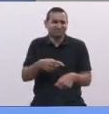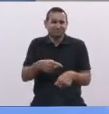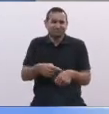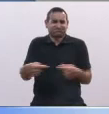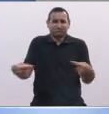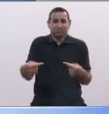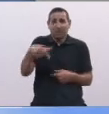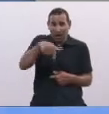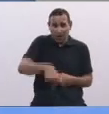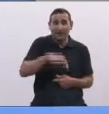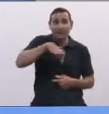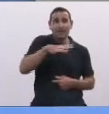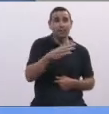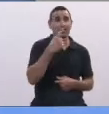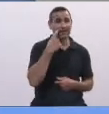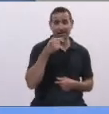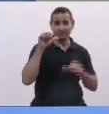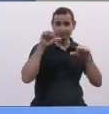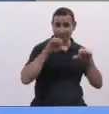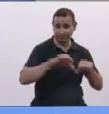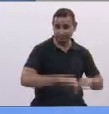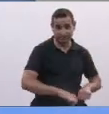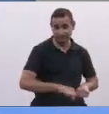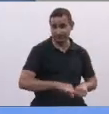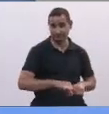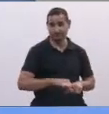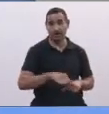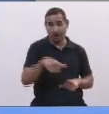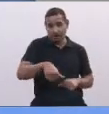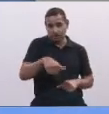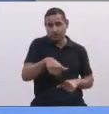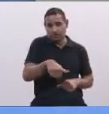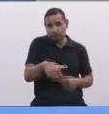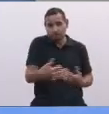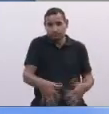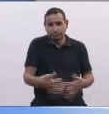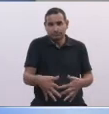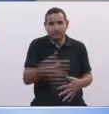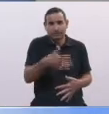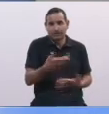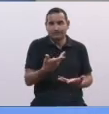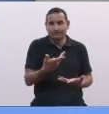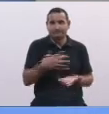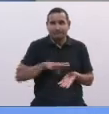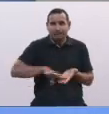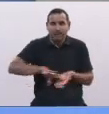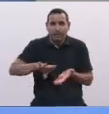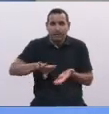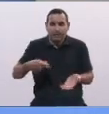en medio de la caída del PBI con rentabilidad negativa estamos generando más